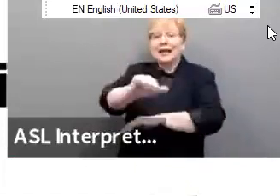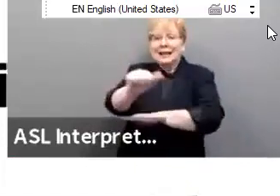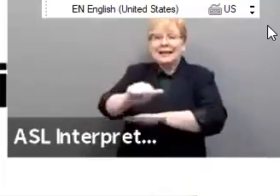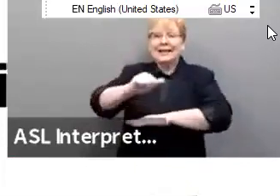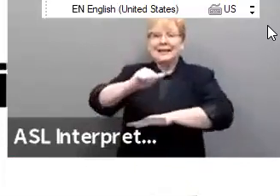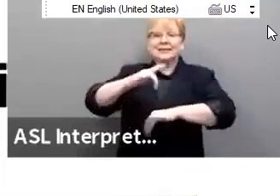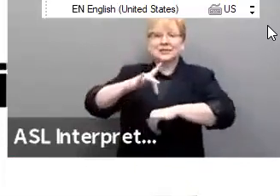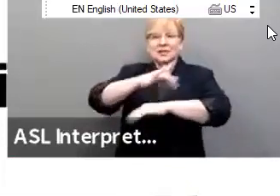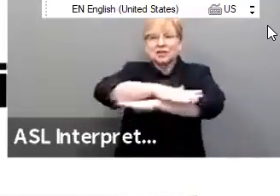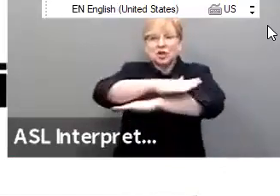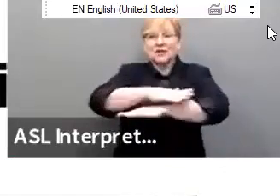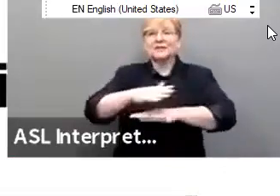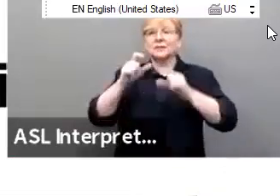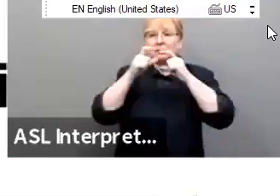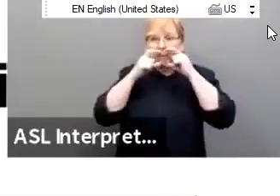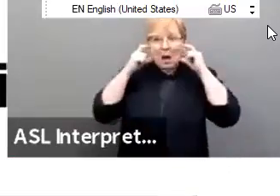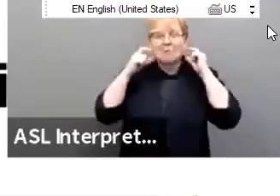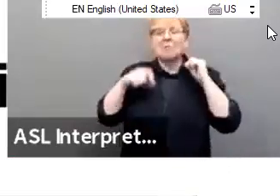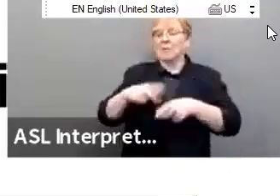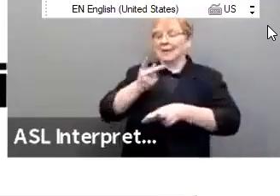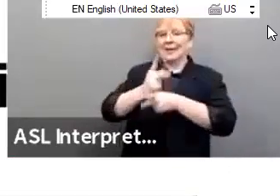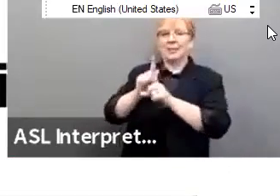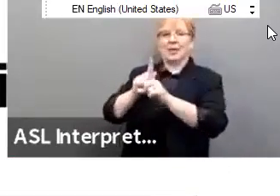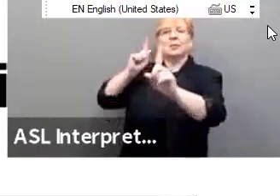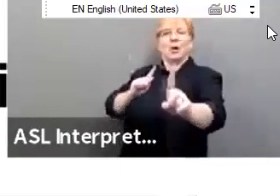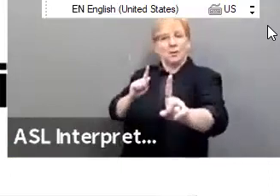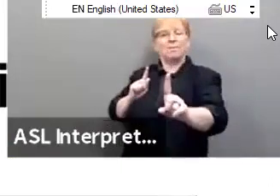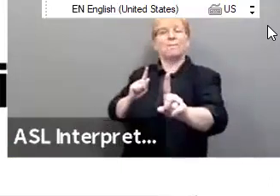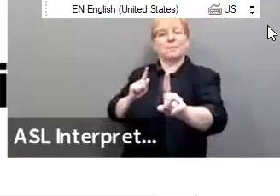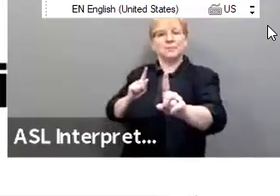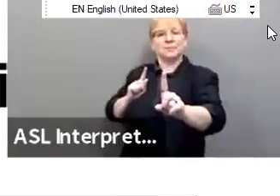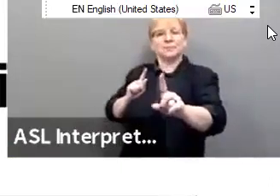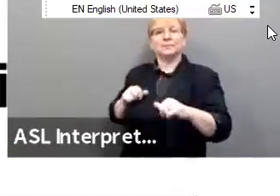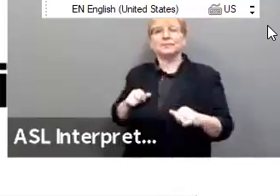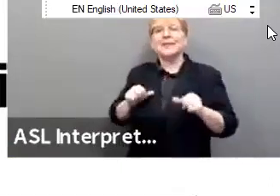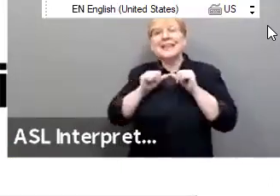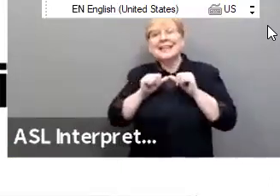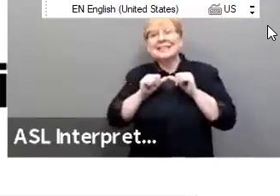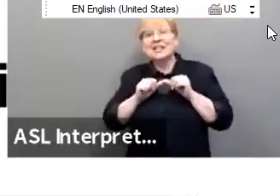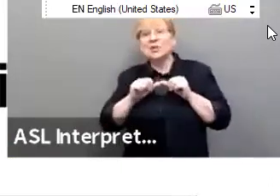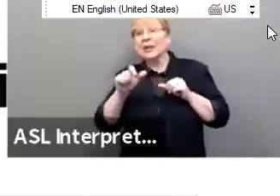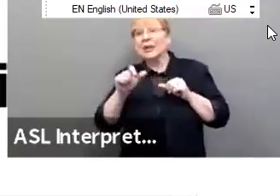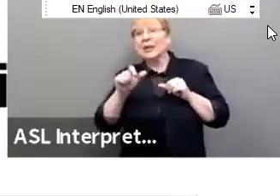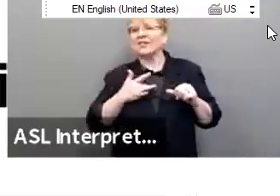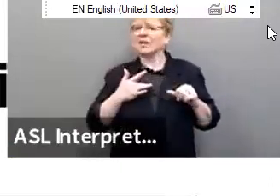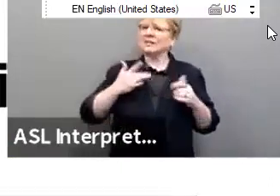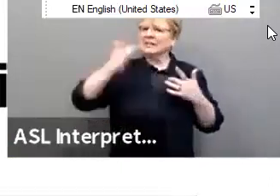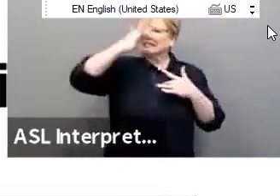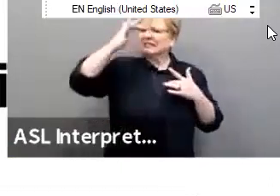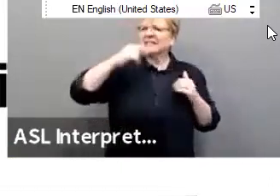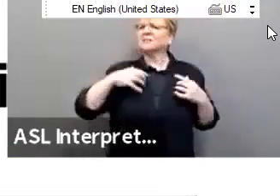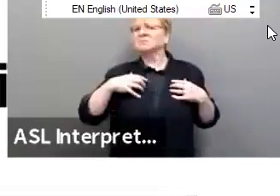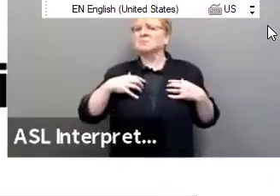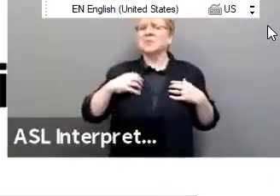4 veces más rápida. Y por favor, háganse las pruebas, reciban